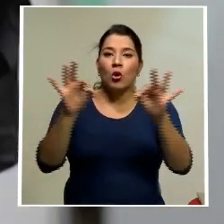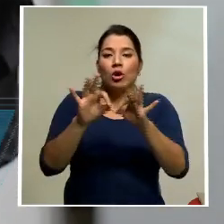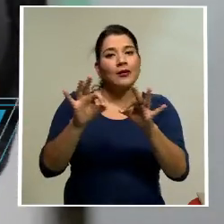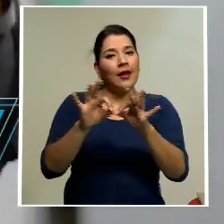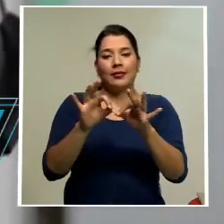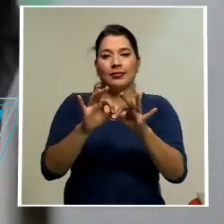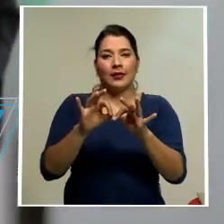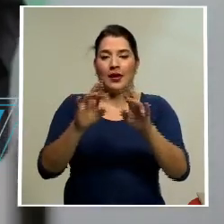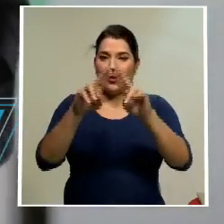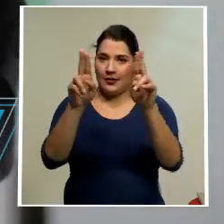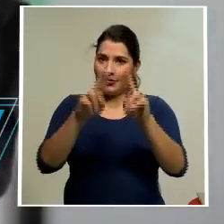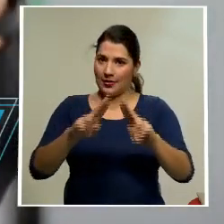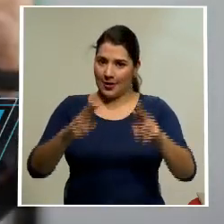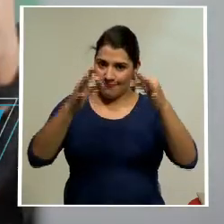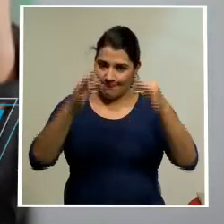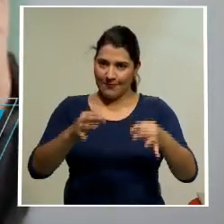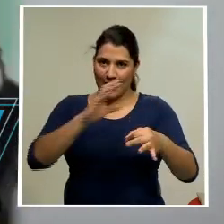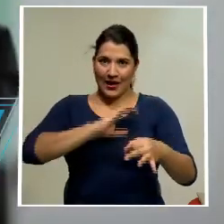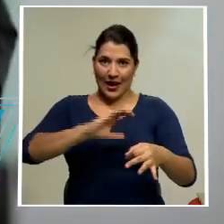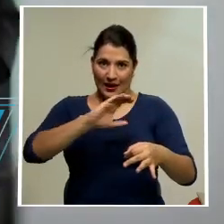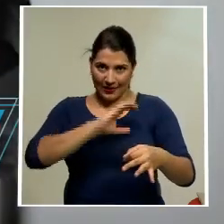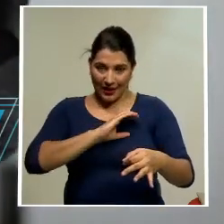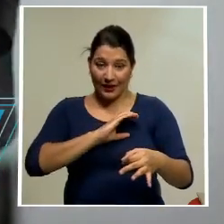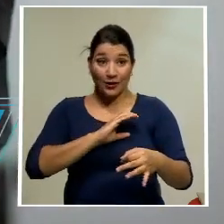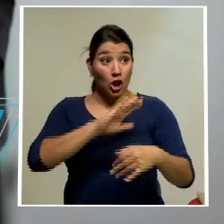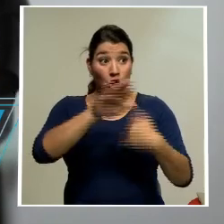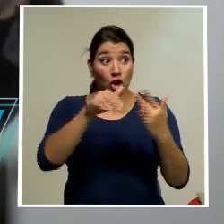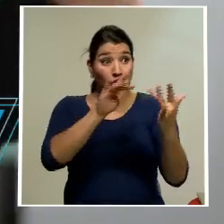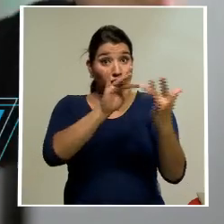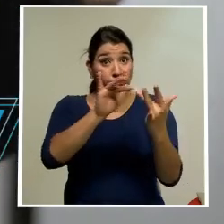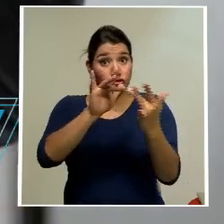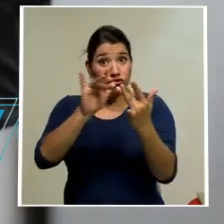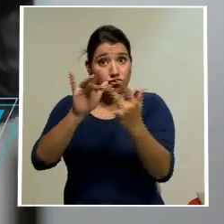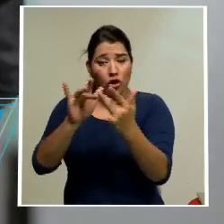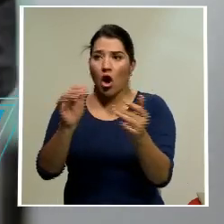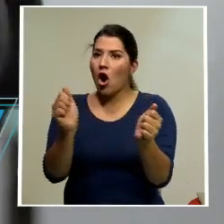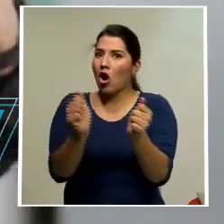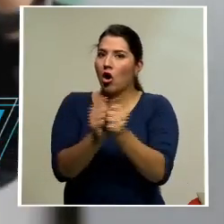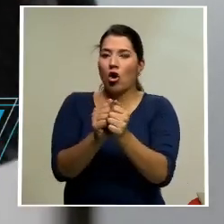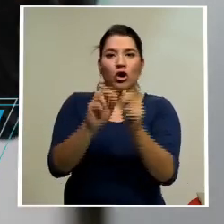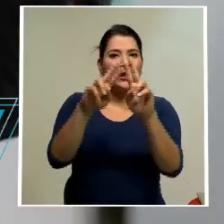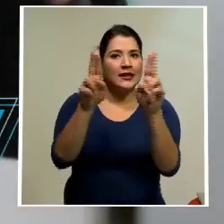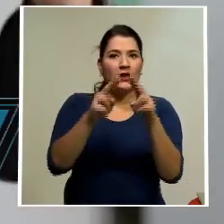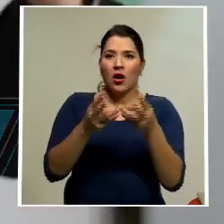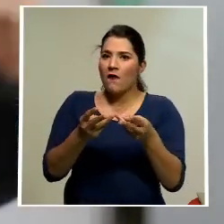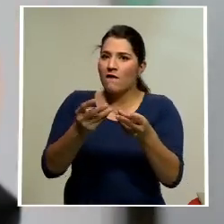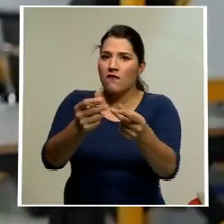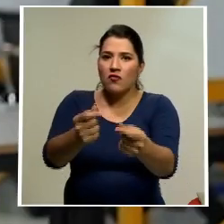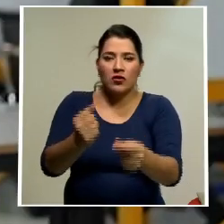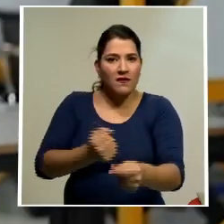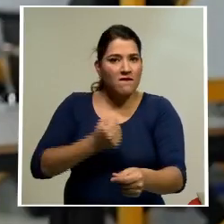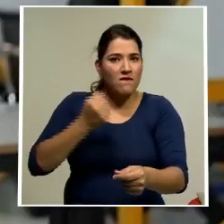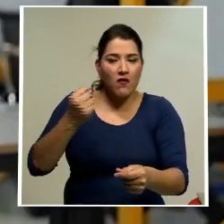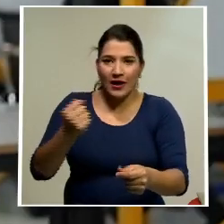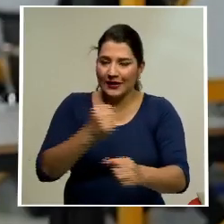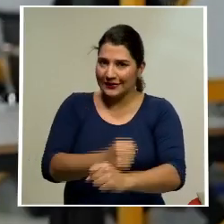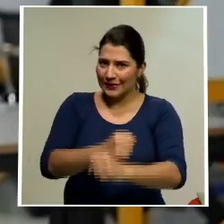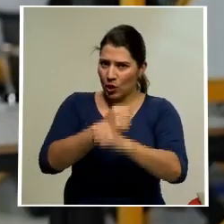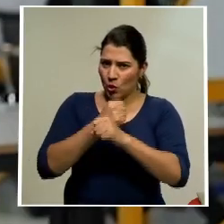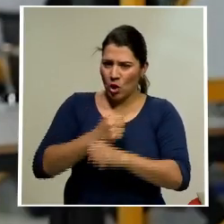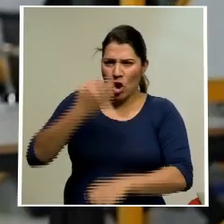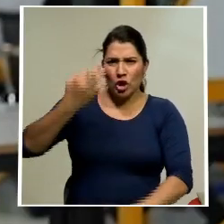conectados, producen lo que necesitan hacer con una conexión fluida, potente y estable. Todos los